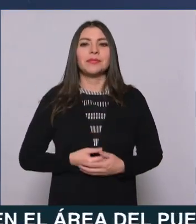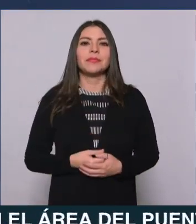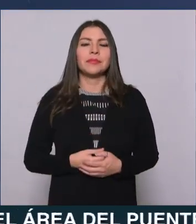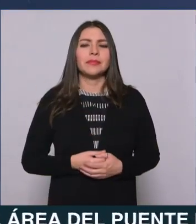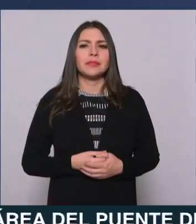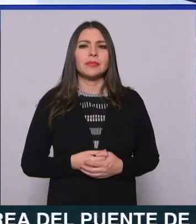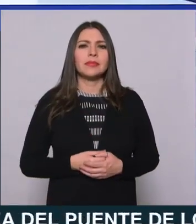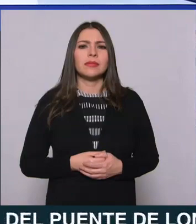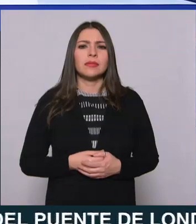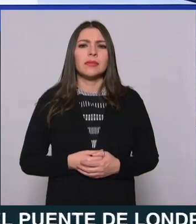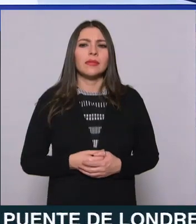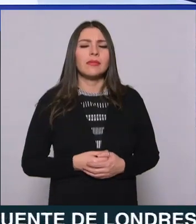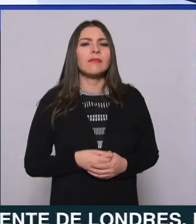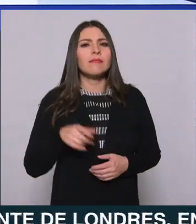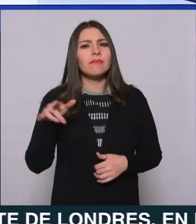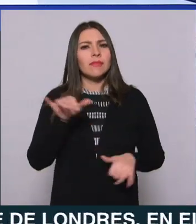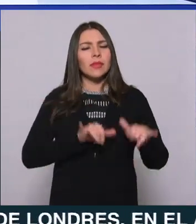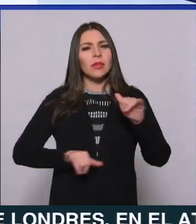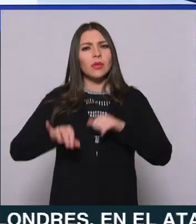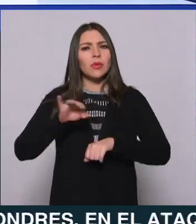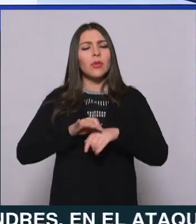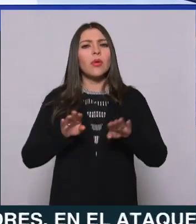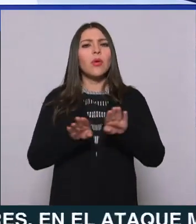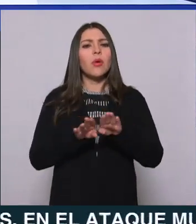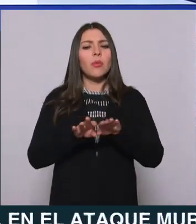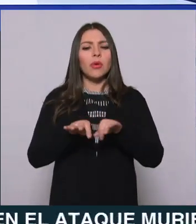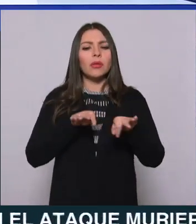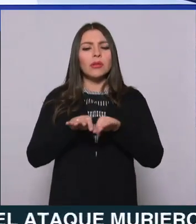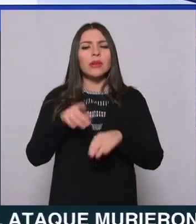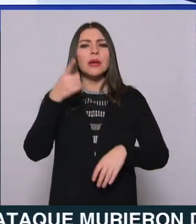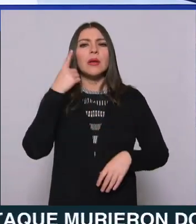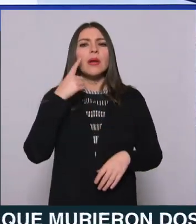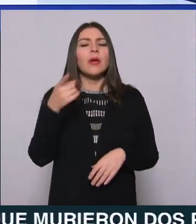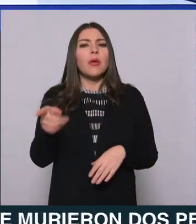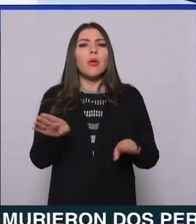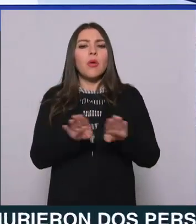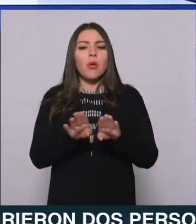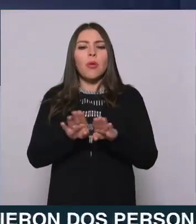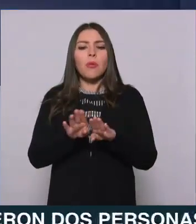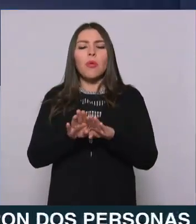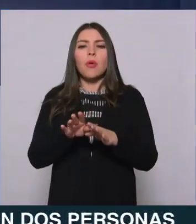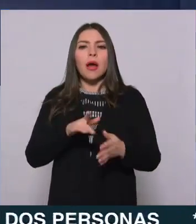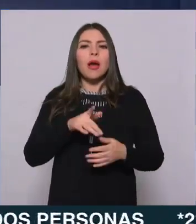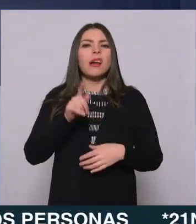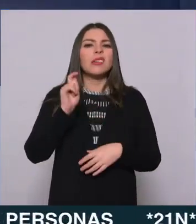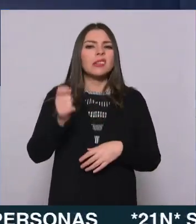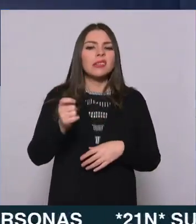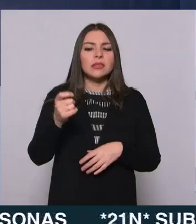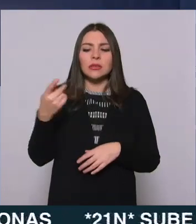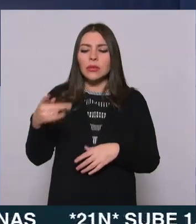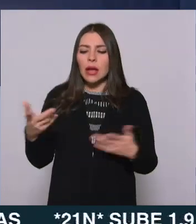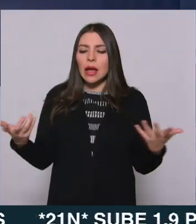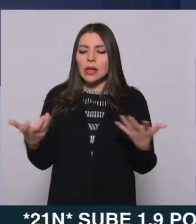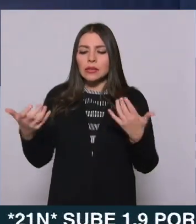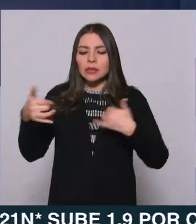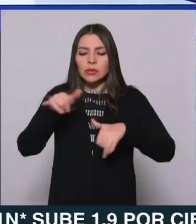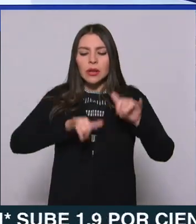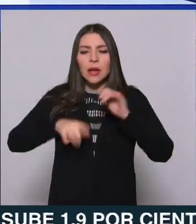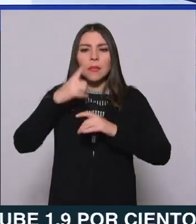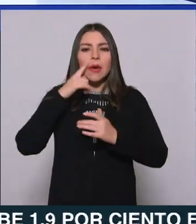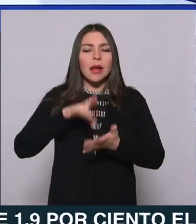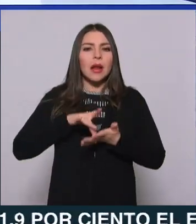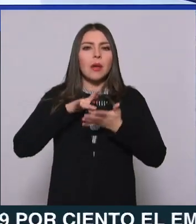un laboratorio médico? ¿Cuál es su función para coadyuvar con los doctores y con la salud en todo el mundo?